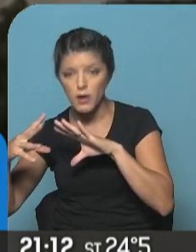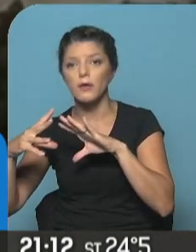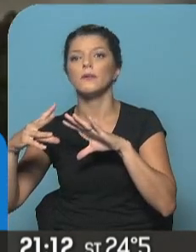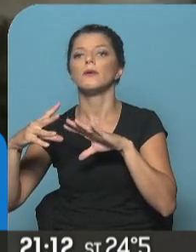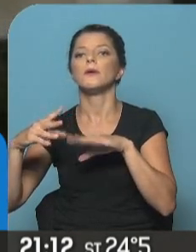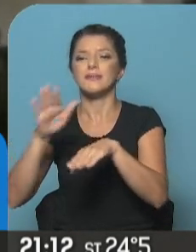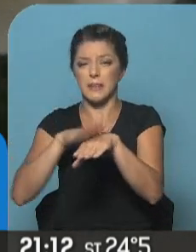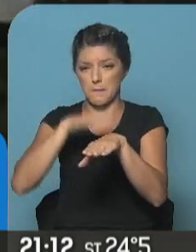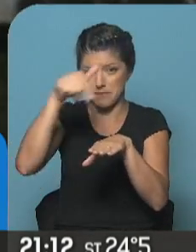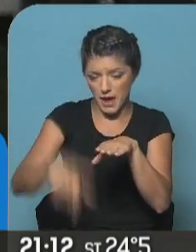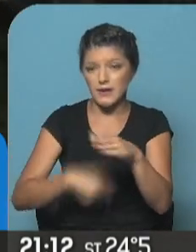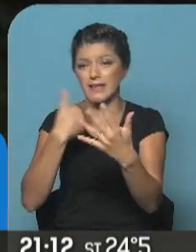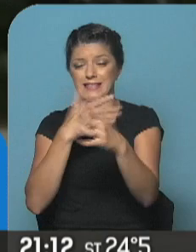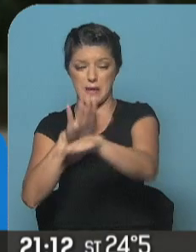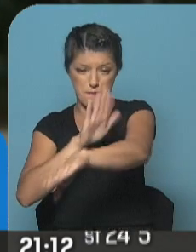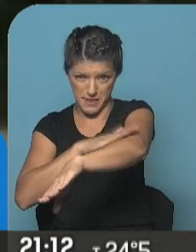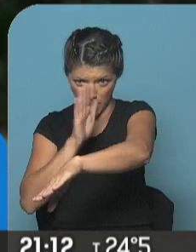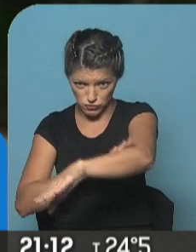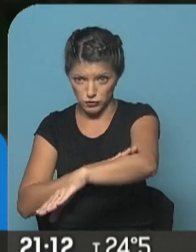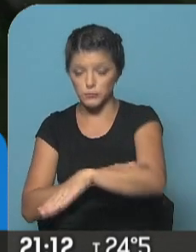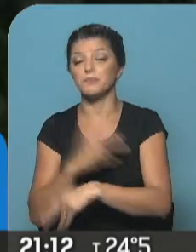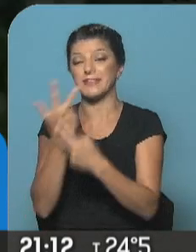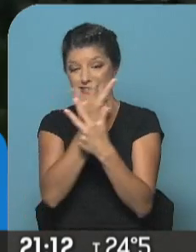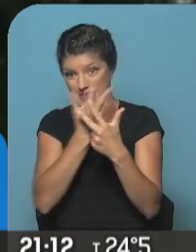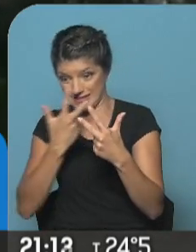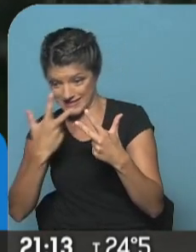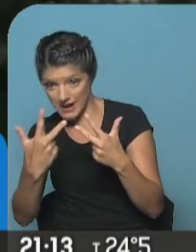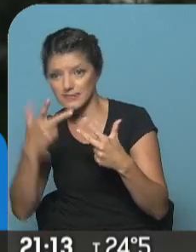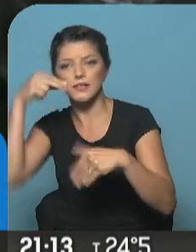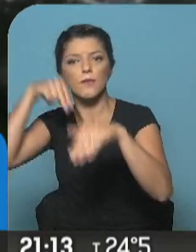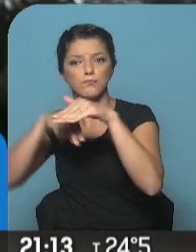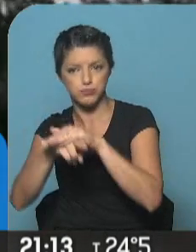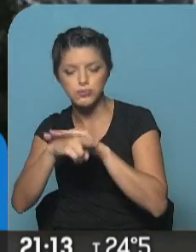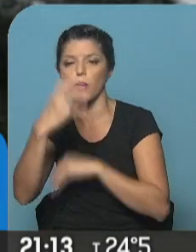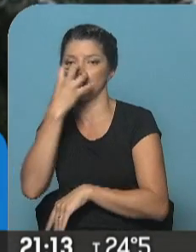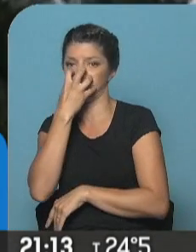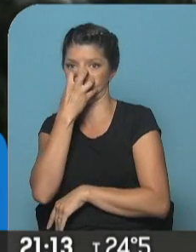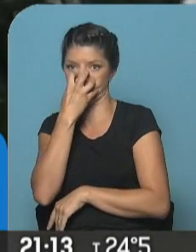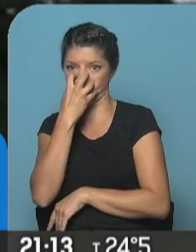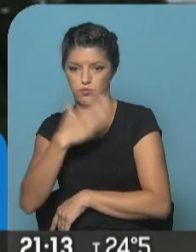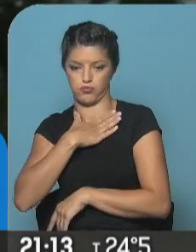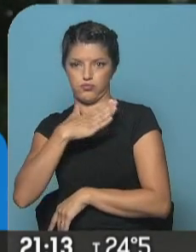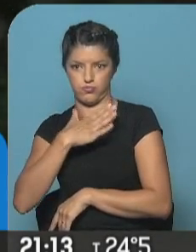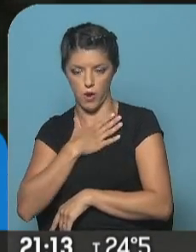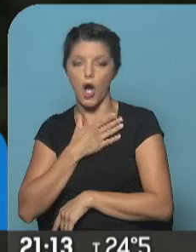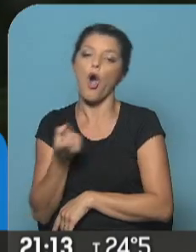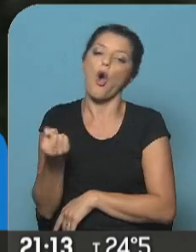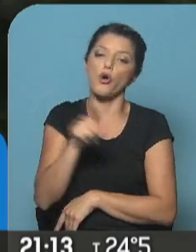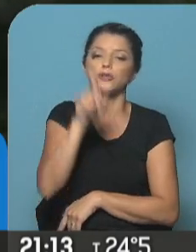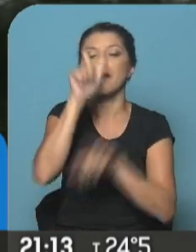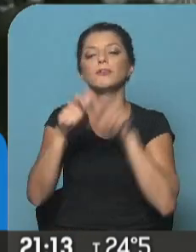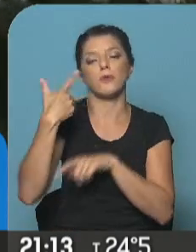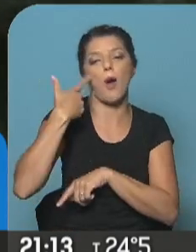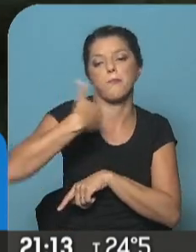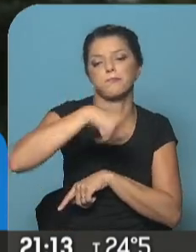inferiores y superiores. 3 están internadas en terapia intensiva con asistencia respiratoria mecánica. El resto fueron trasladados al Hospital